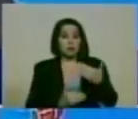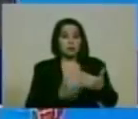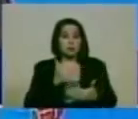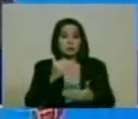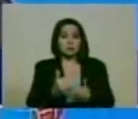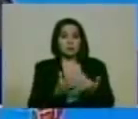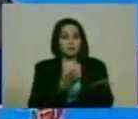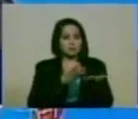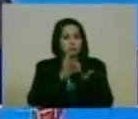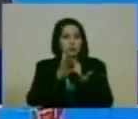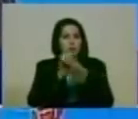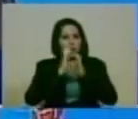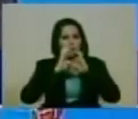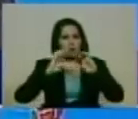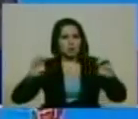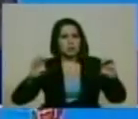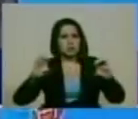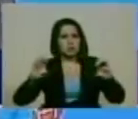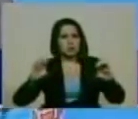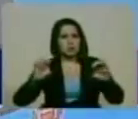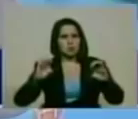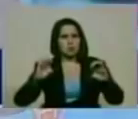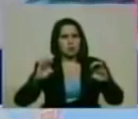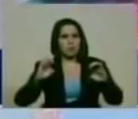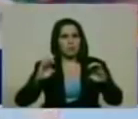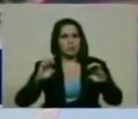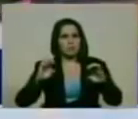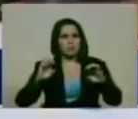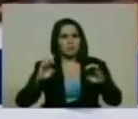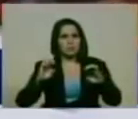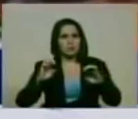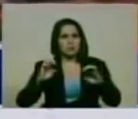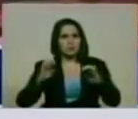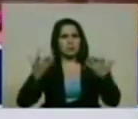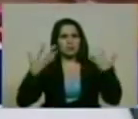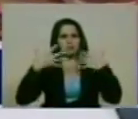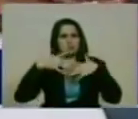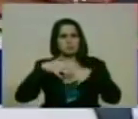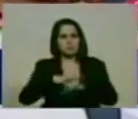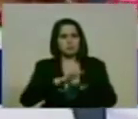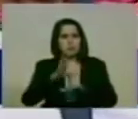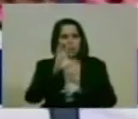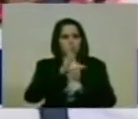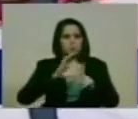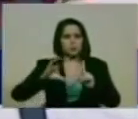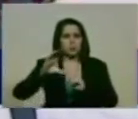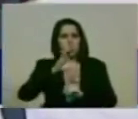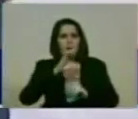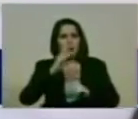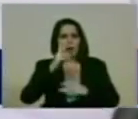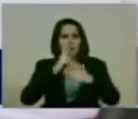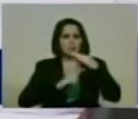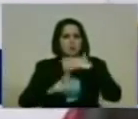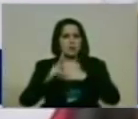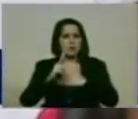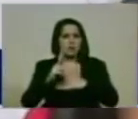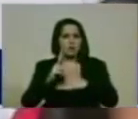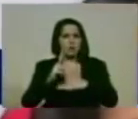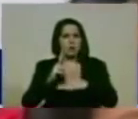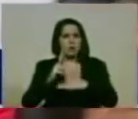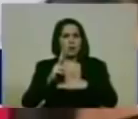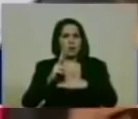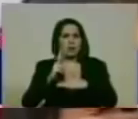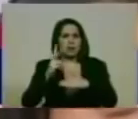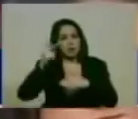una educación intercultural, bilingüe, indígena, en el sistema educativo